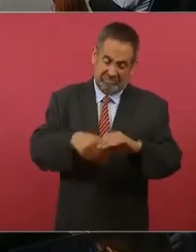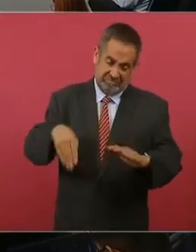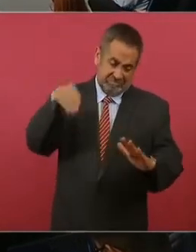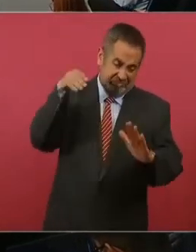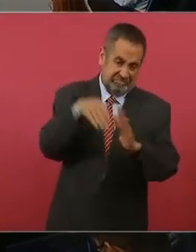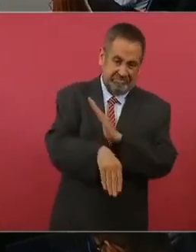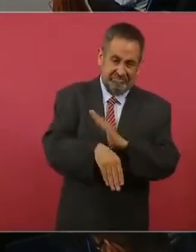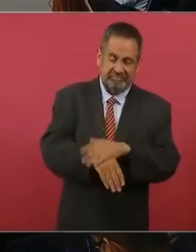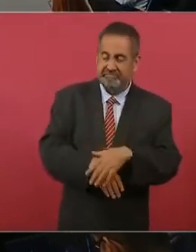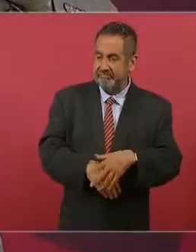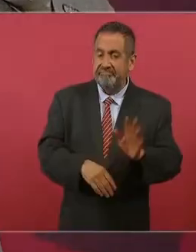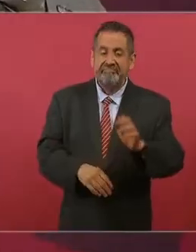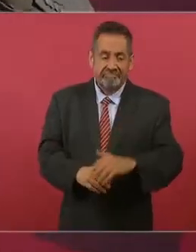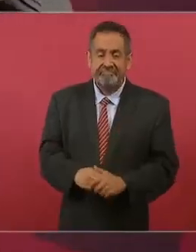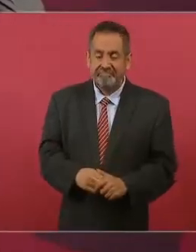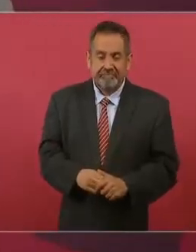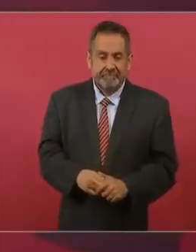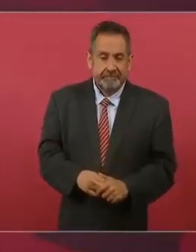Y resulta